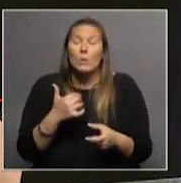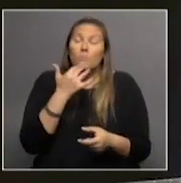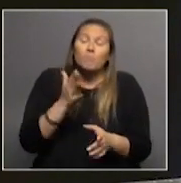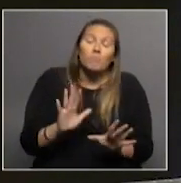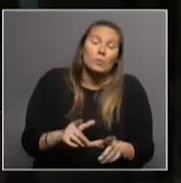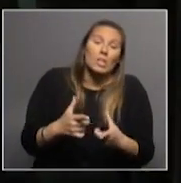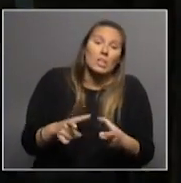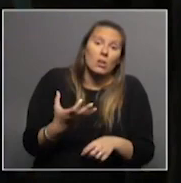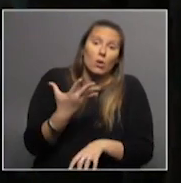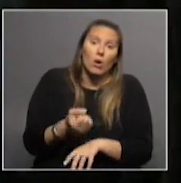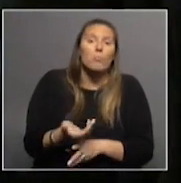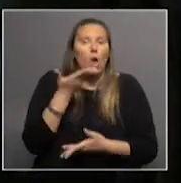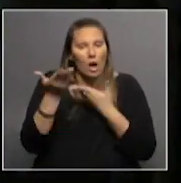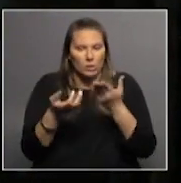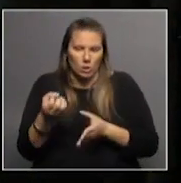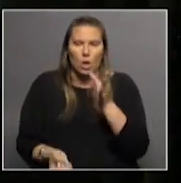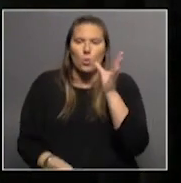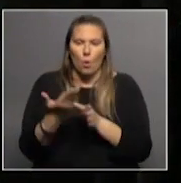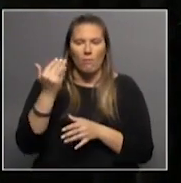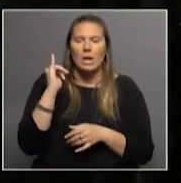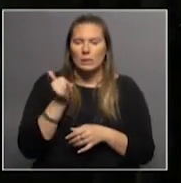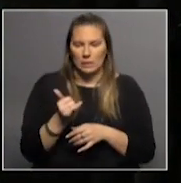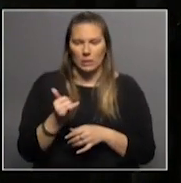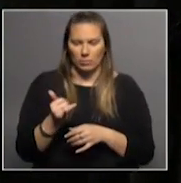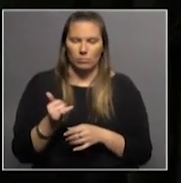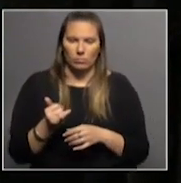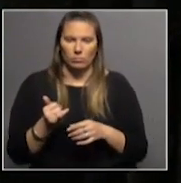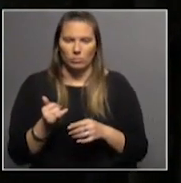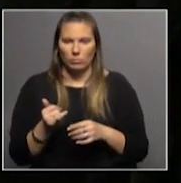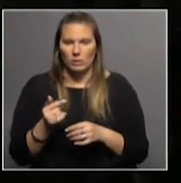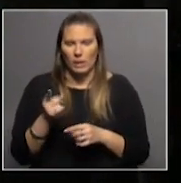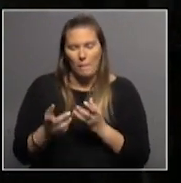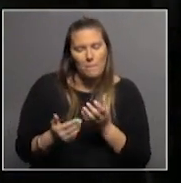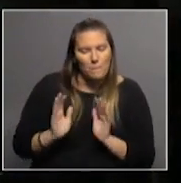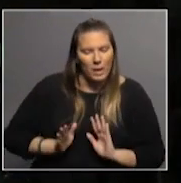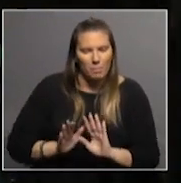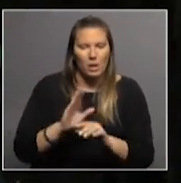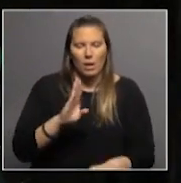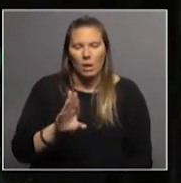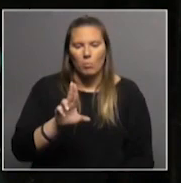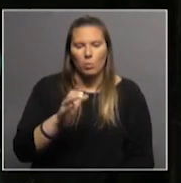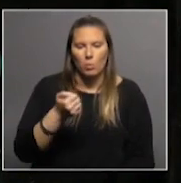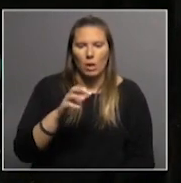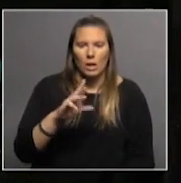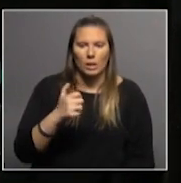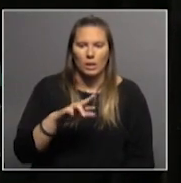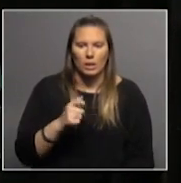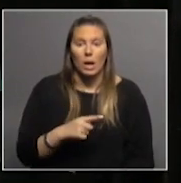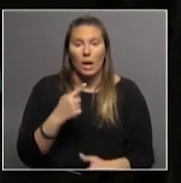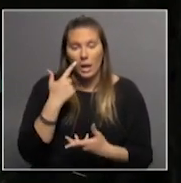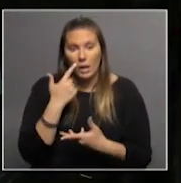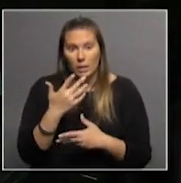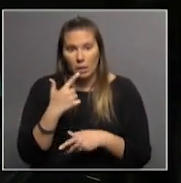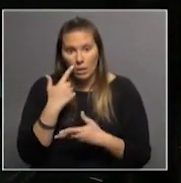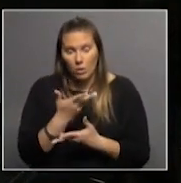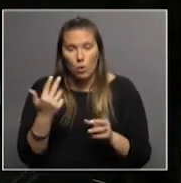pero canciones no hacen duda ya tenemos más canciones que están cocinando y además de buscar ahora en el show van a haber otras nuevas y